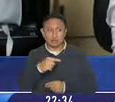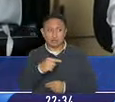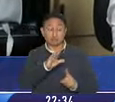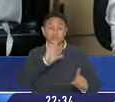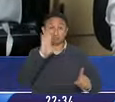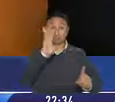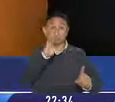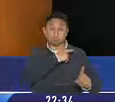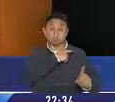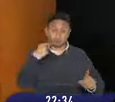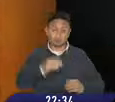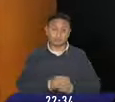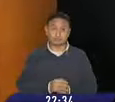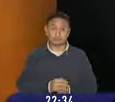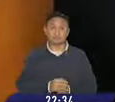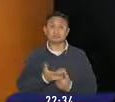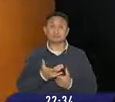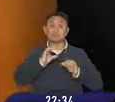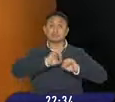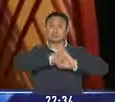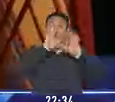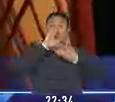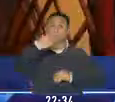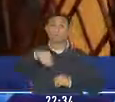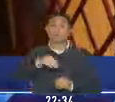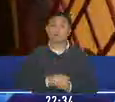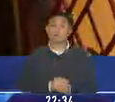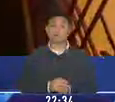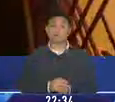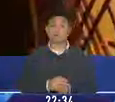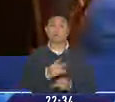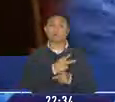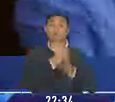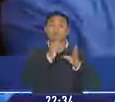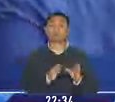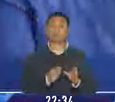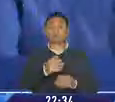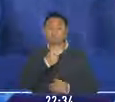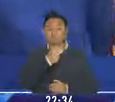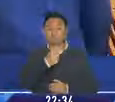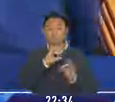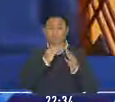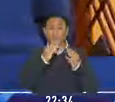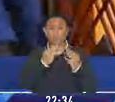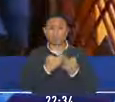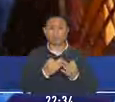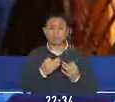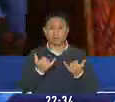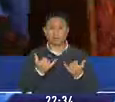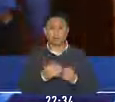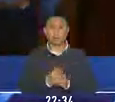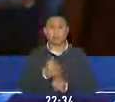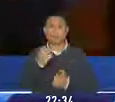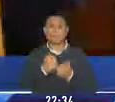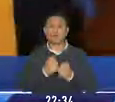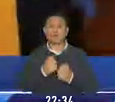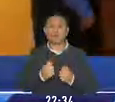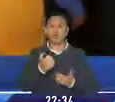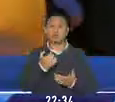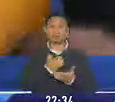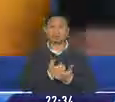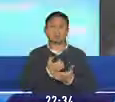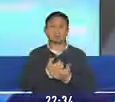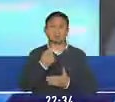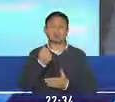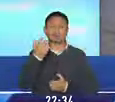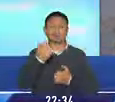de muerte. En horas de la mañana de este miércoles, el edil señaló a la prensa que su familia está atravesando una situación económica